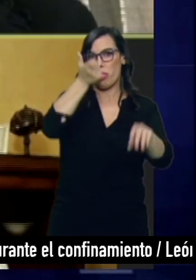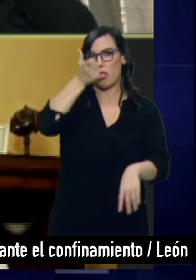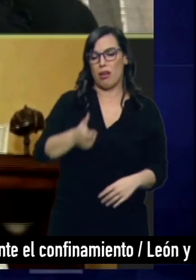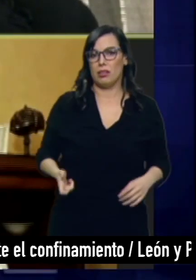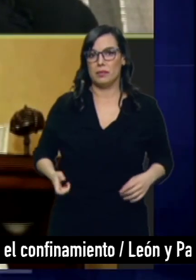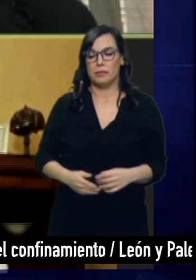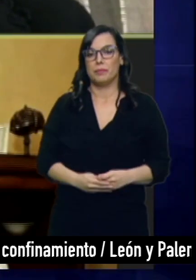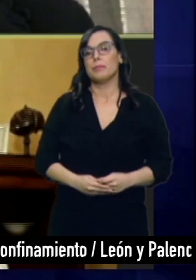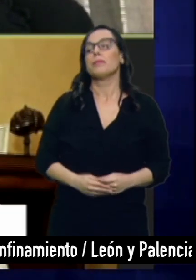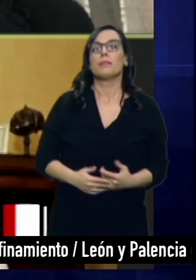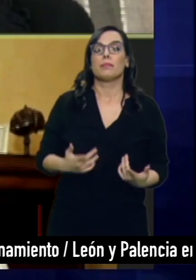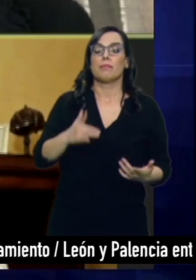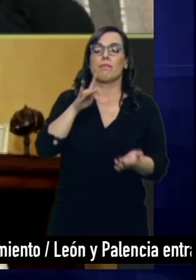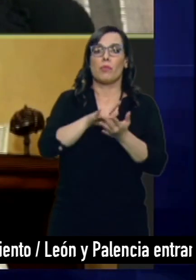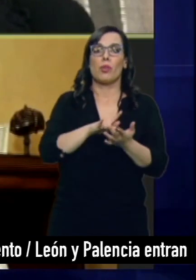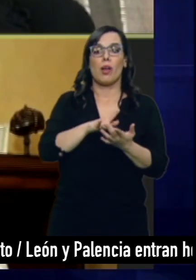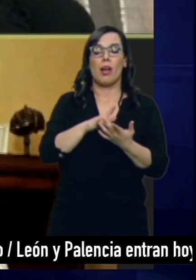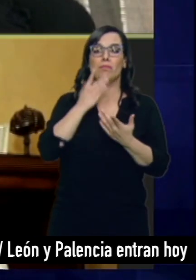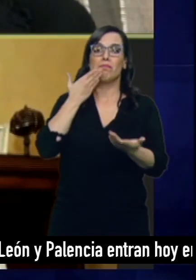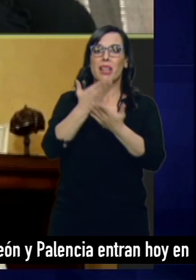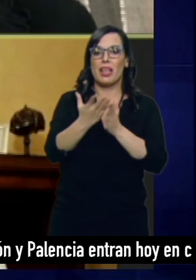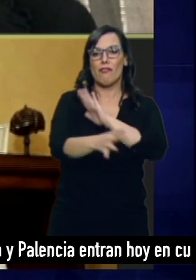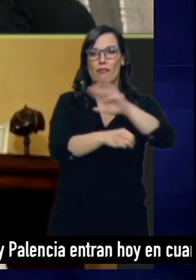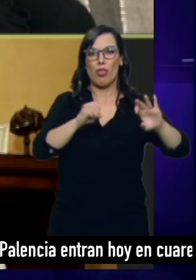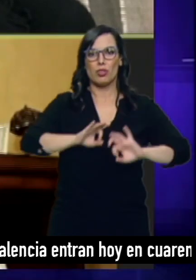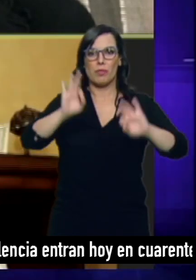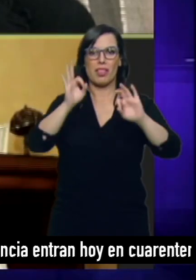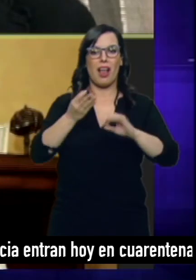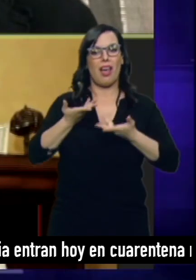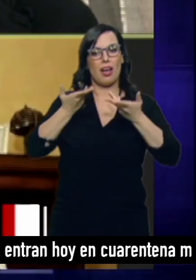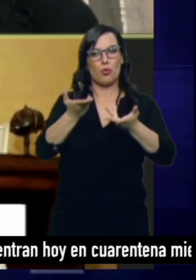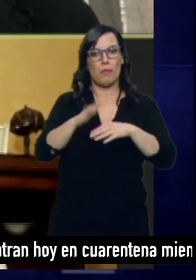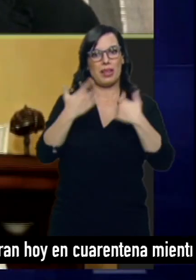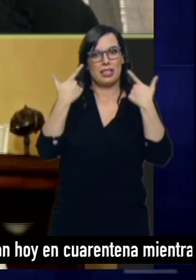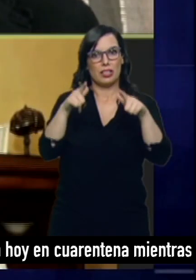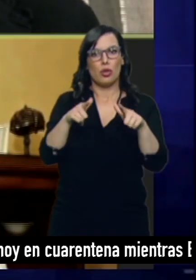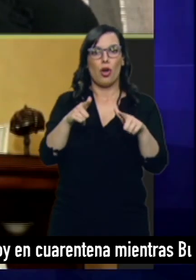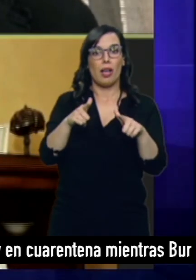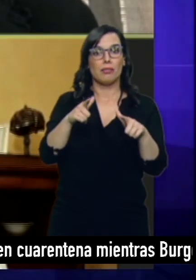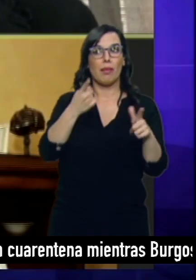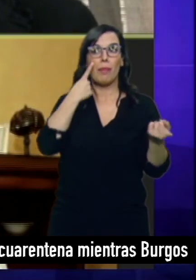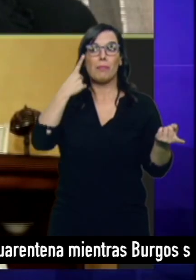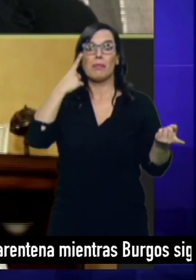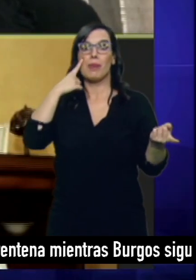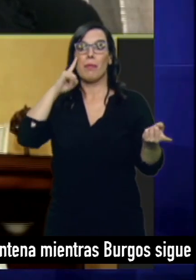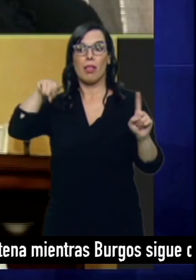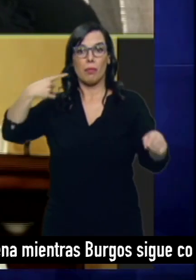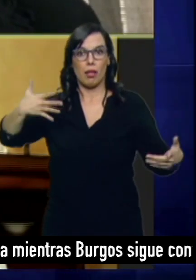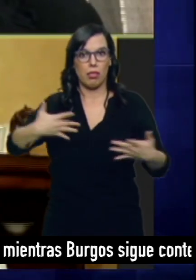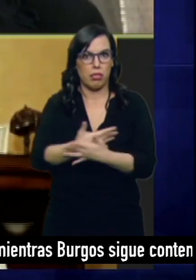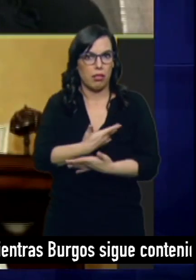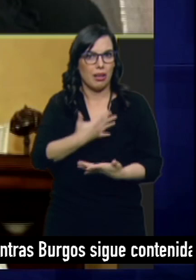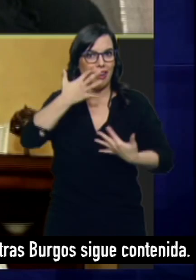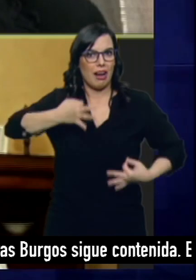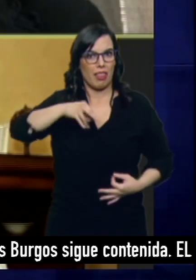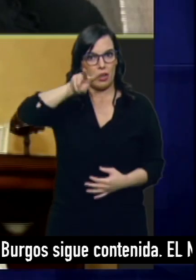manera algunos fondos adicionales de ayudas a este sector, algo que se escucha hablar mucho pero que nunca llegan, ¿no? Así que yo creo que es un momento